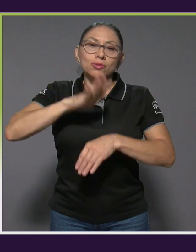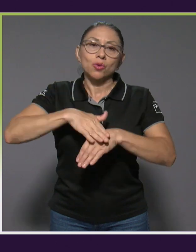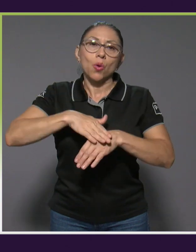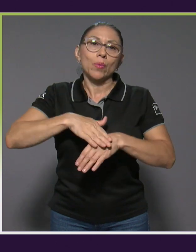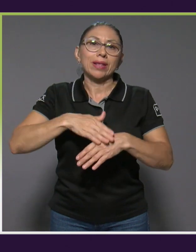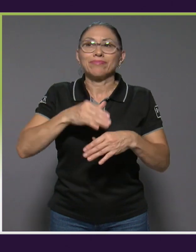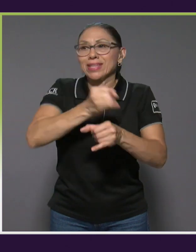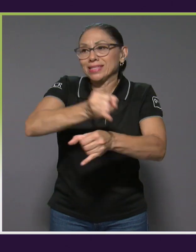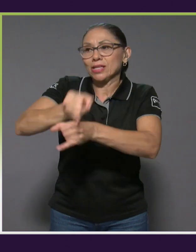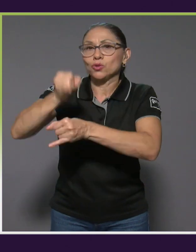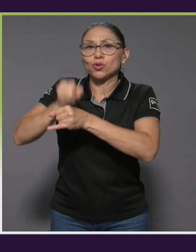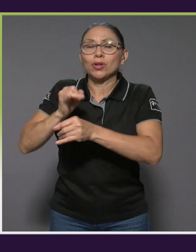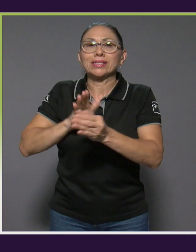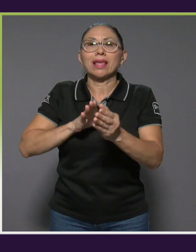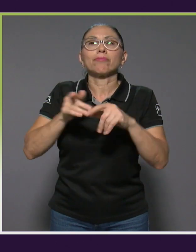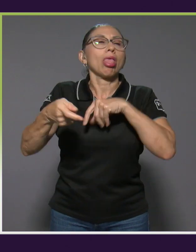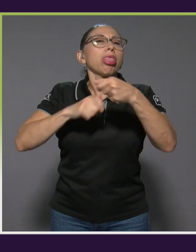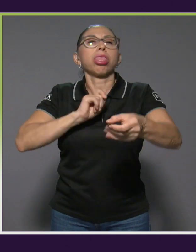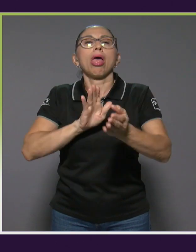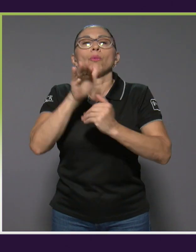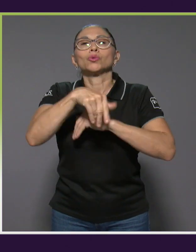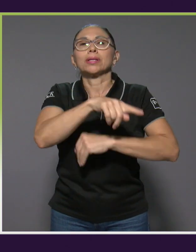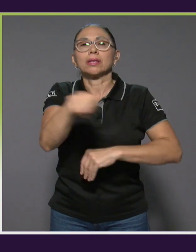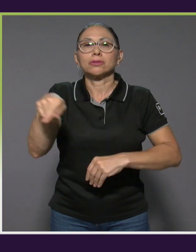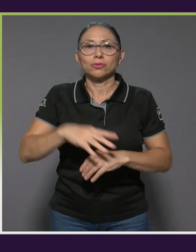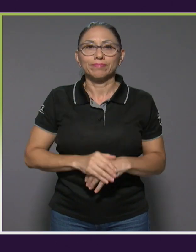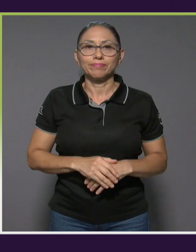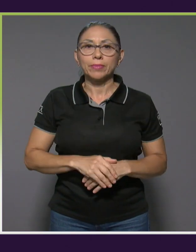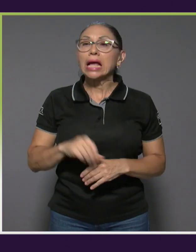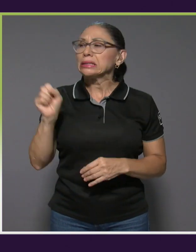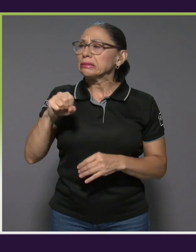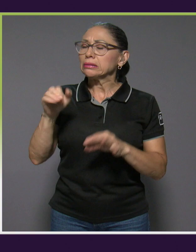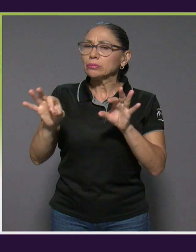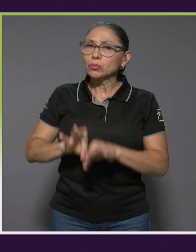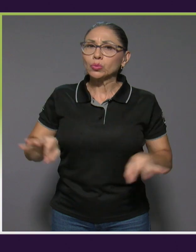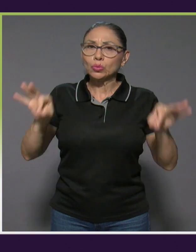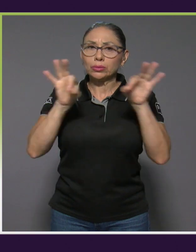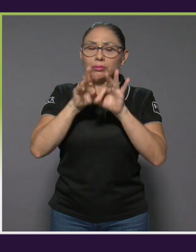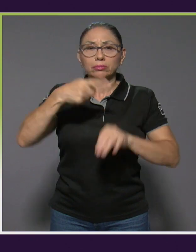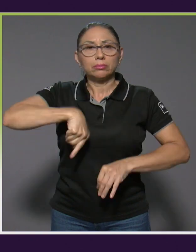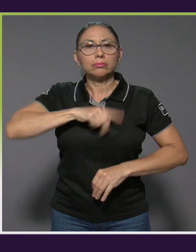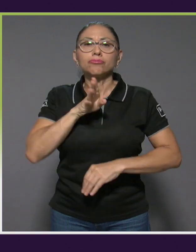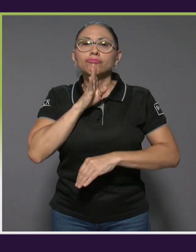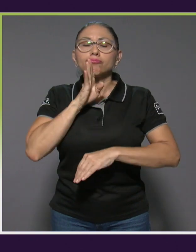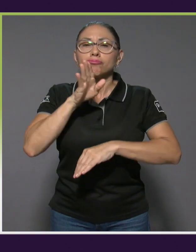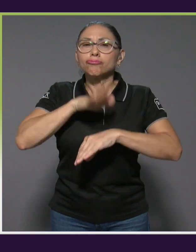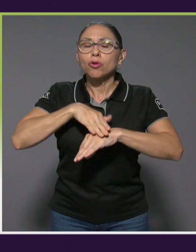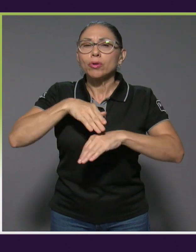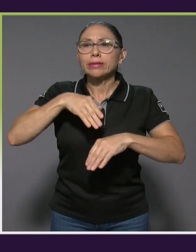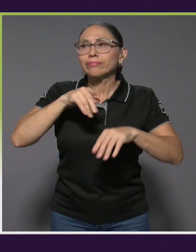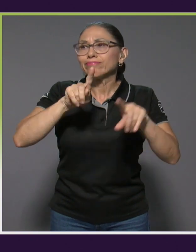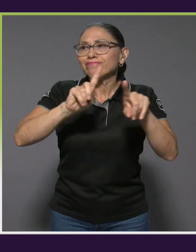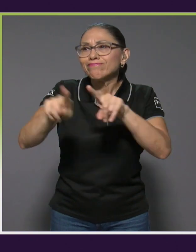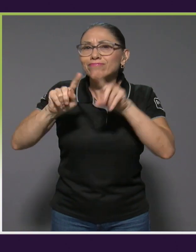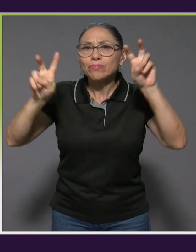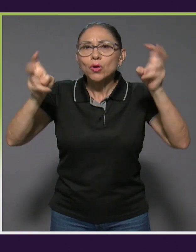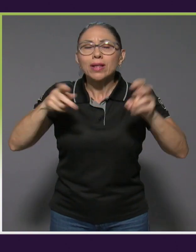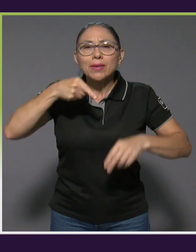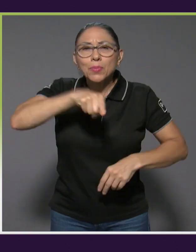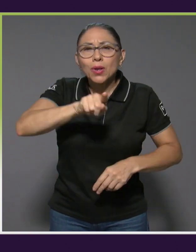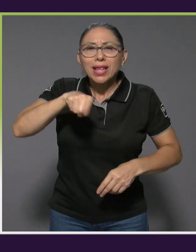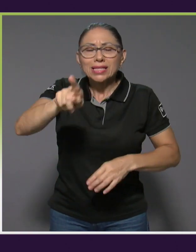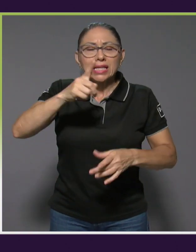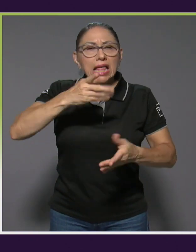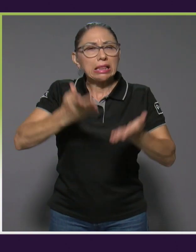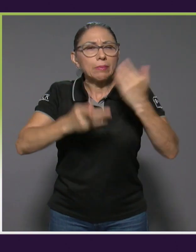también. Sí, eso es importante porque de repente cuando conversamos sobre temas de violencia, la imagen que de repente se nos puede